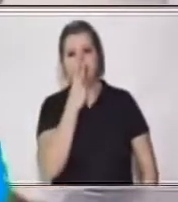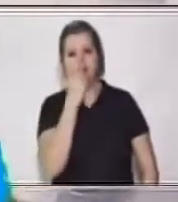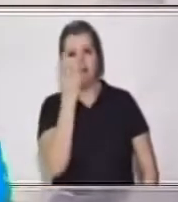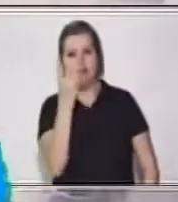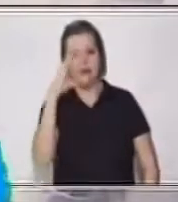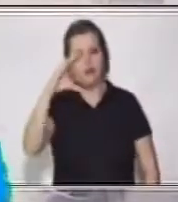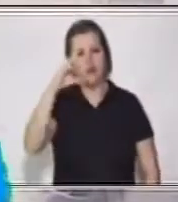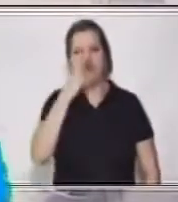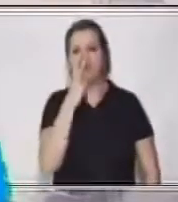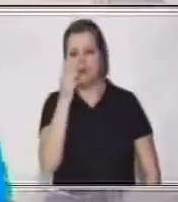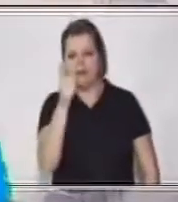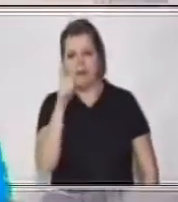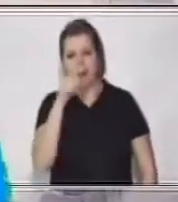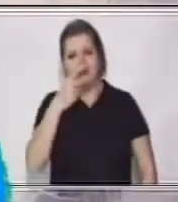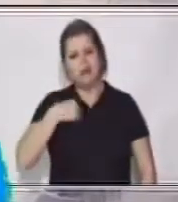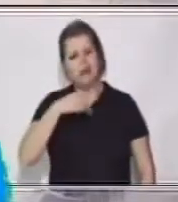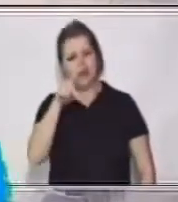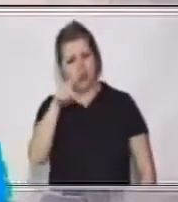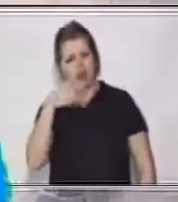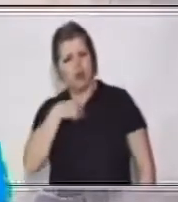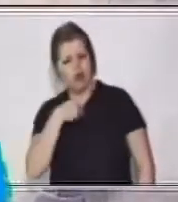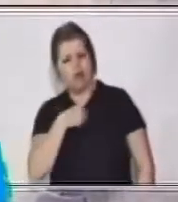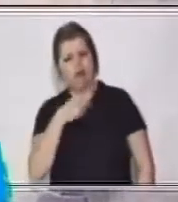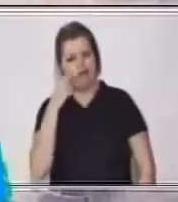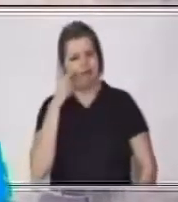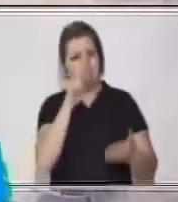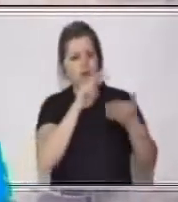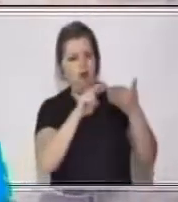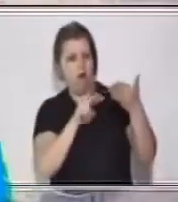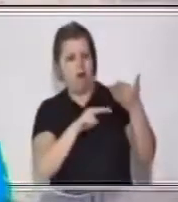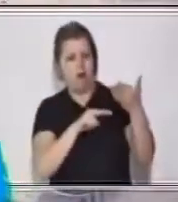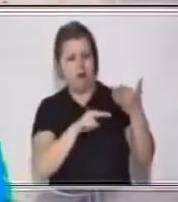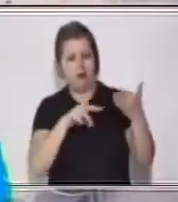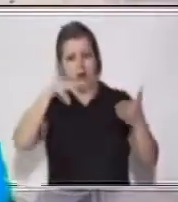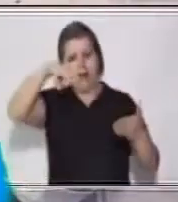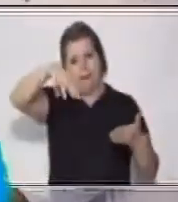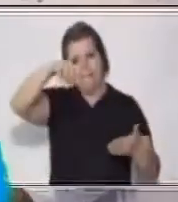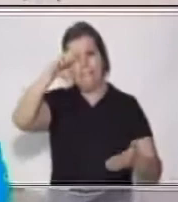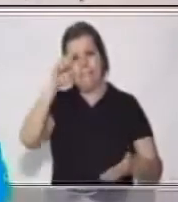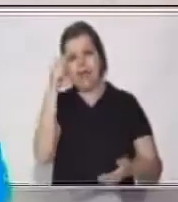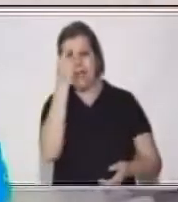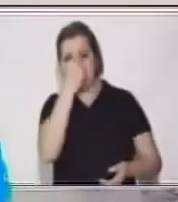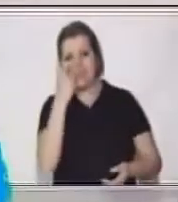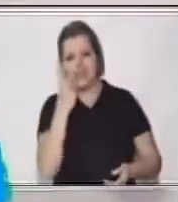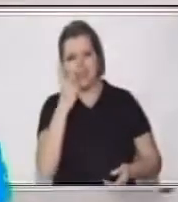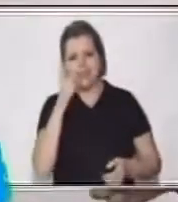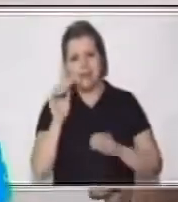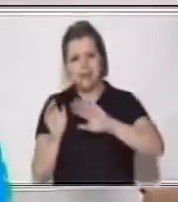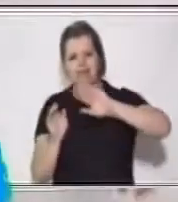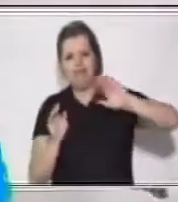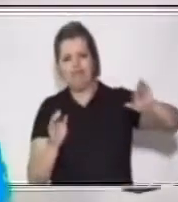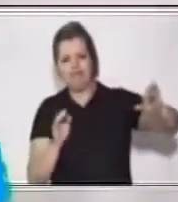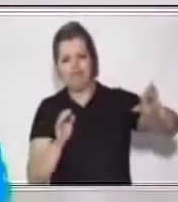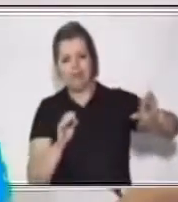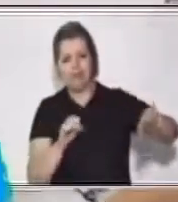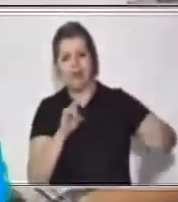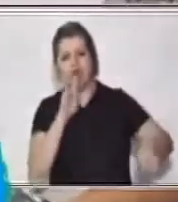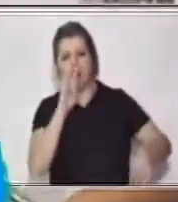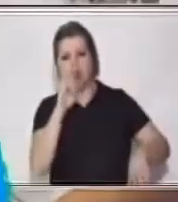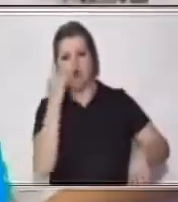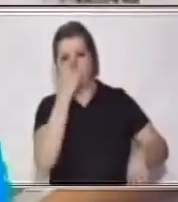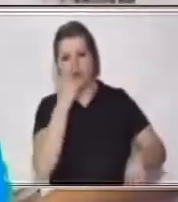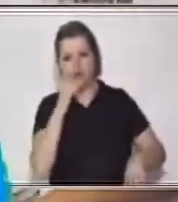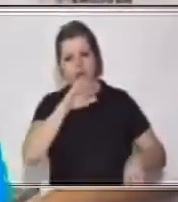Si nosotros identificamos entonces mes, such, a. Identificamos que